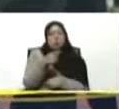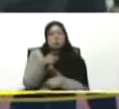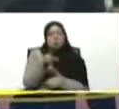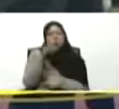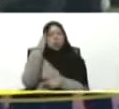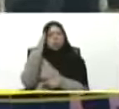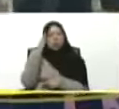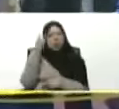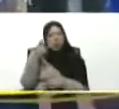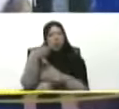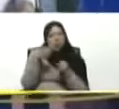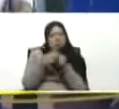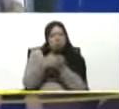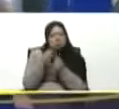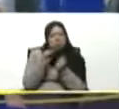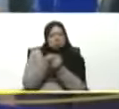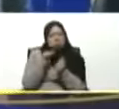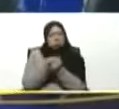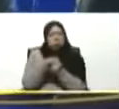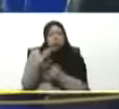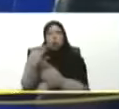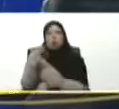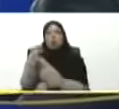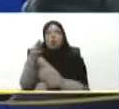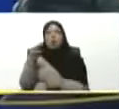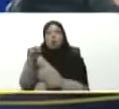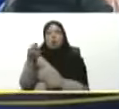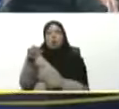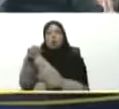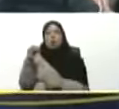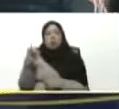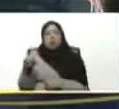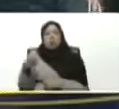concha? Los jóvenes no saben qué es una concha.